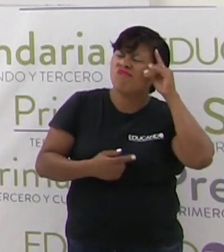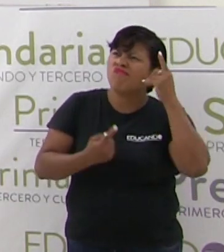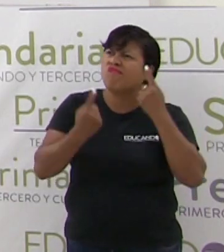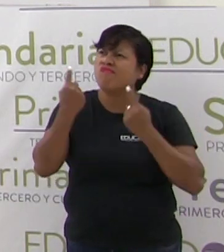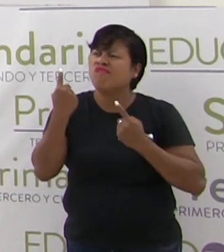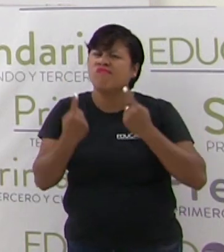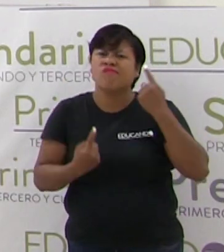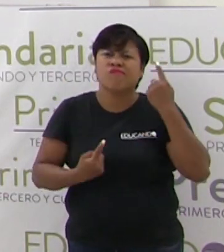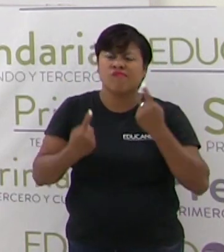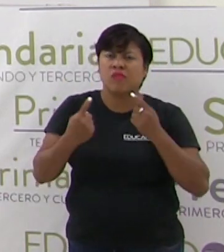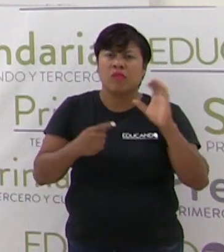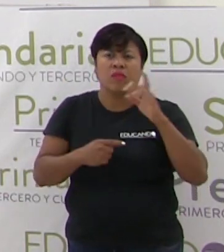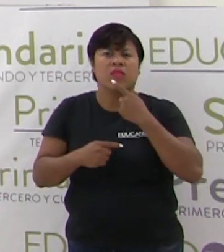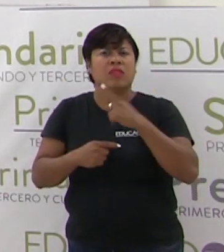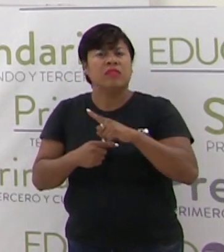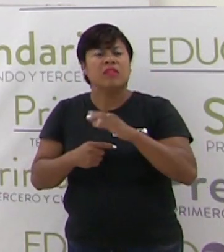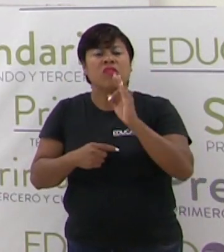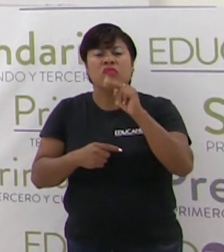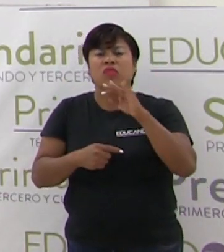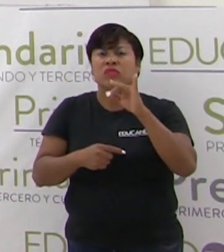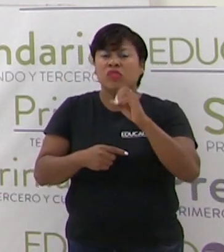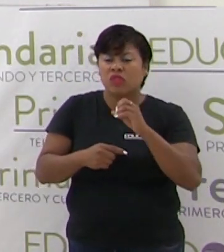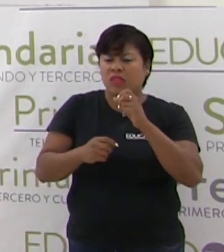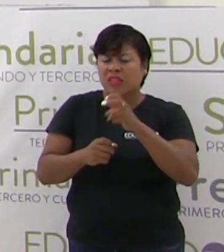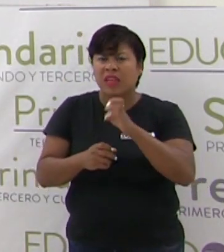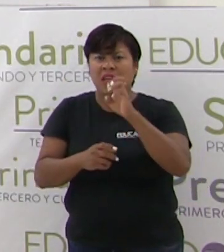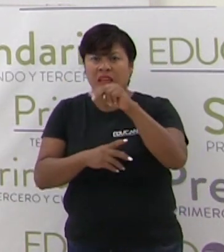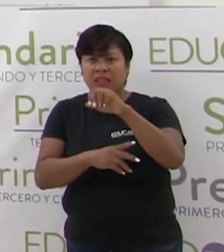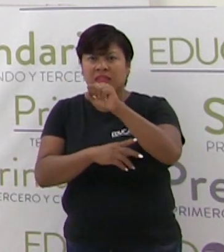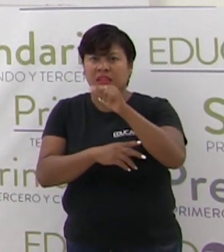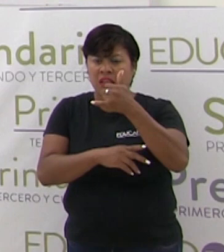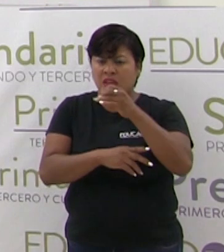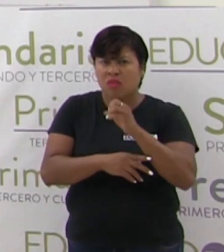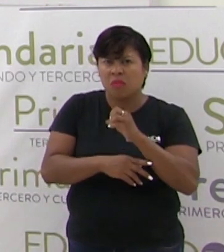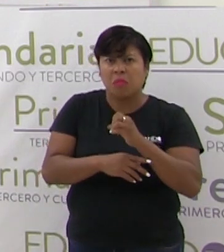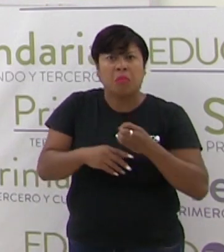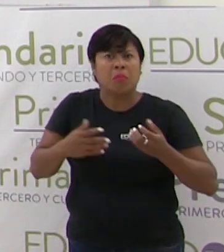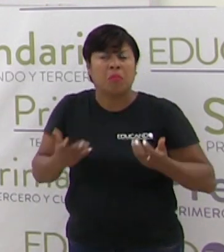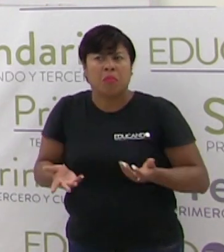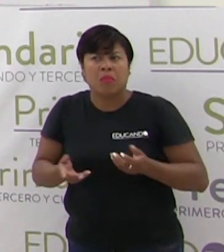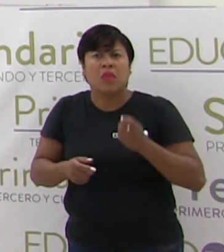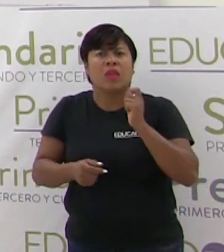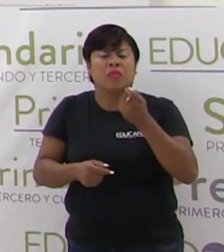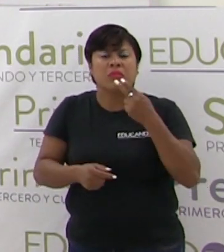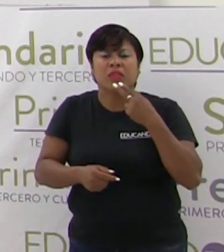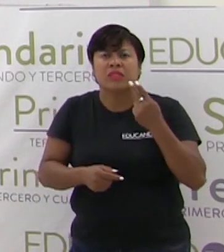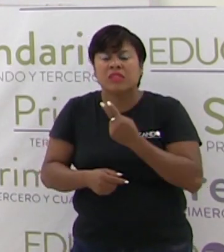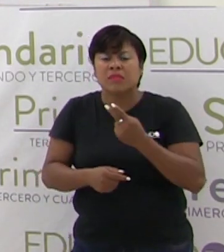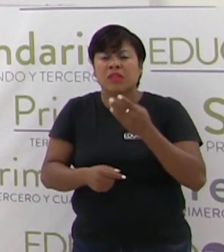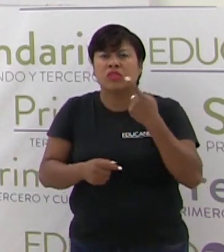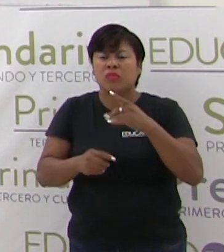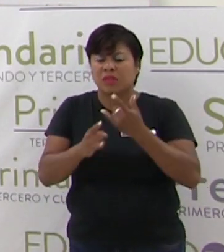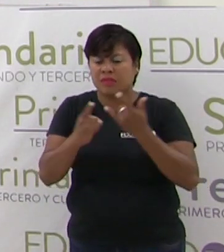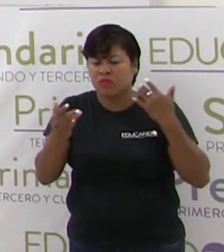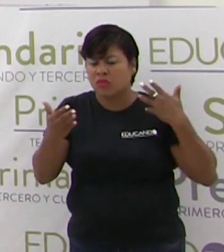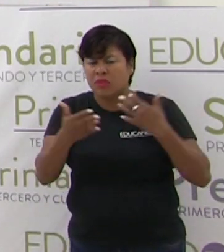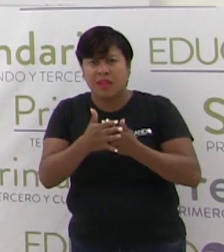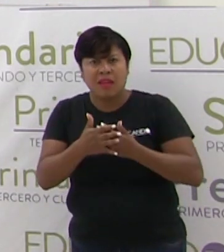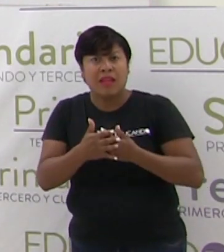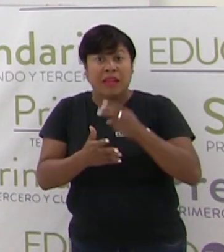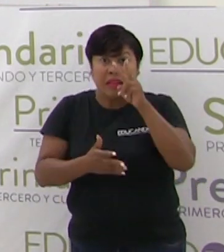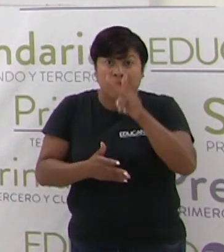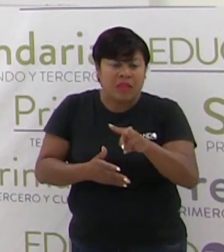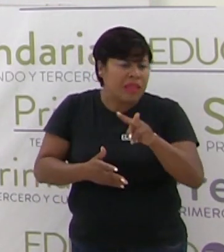que cuando decían a alguien, es que la función del ensayo, decía el maestro, o la función de la crónica, la verdad, y no